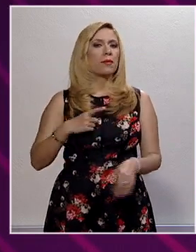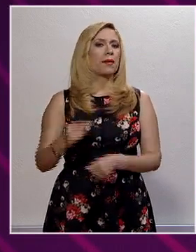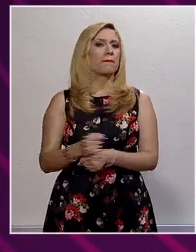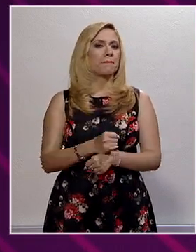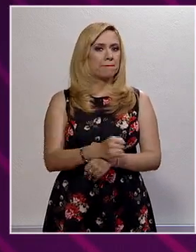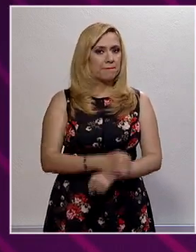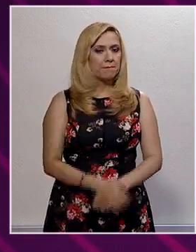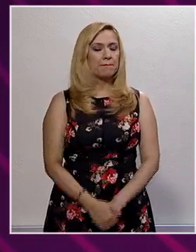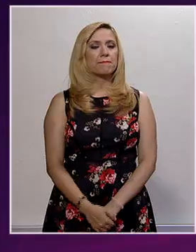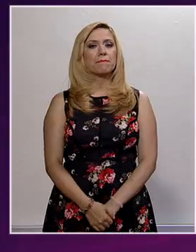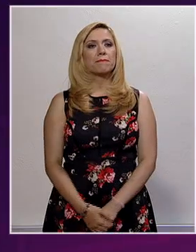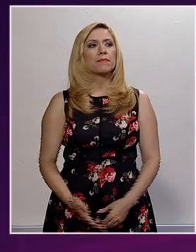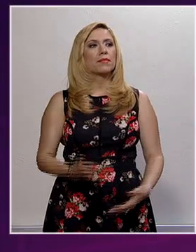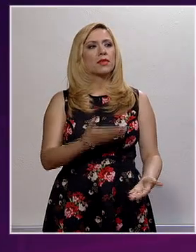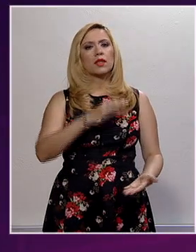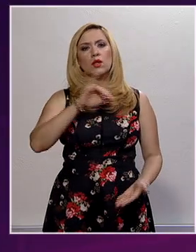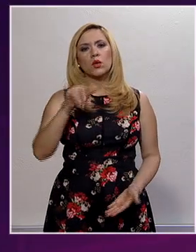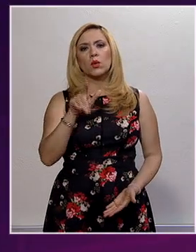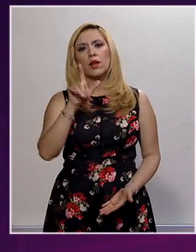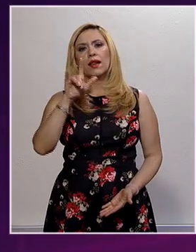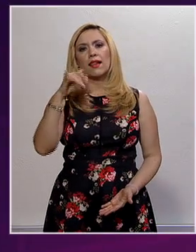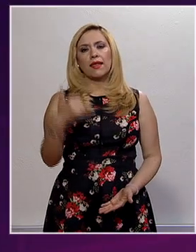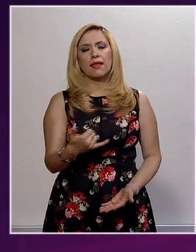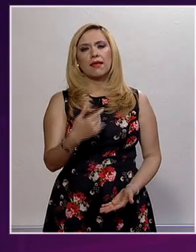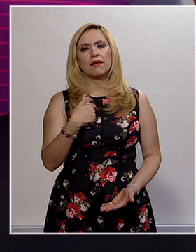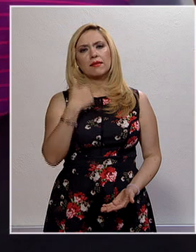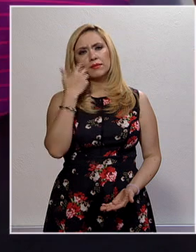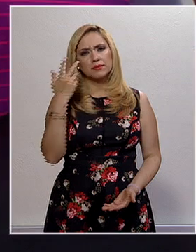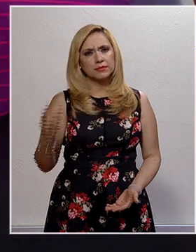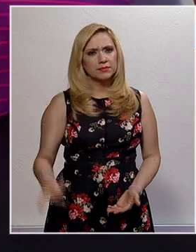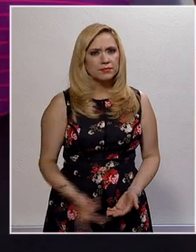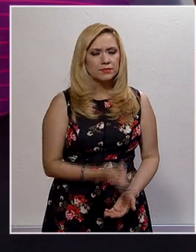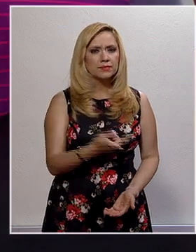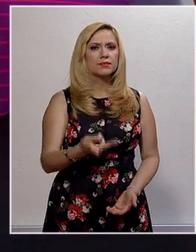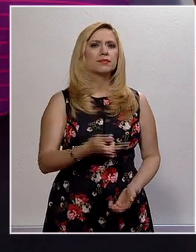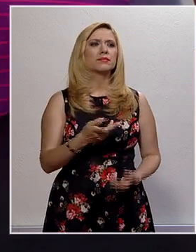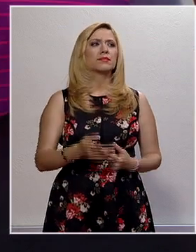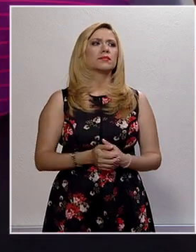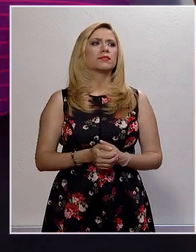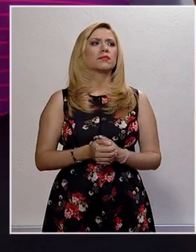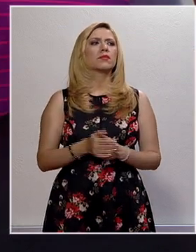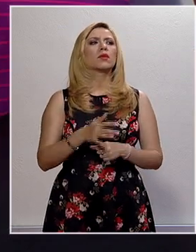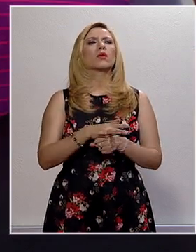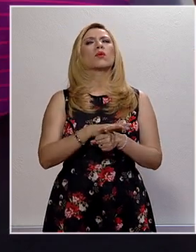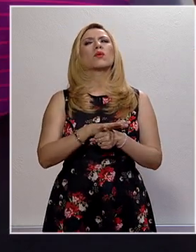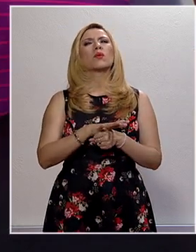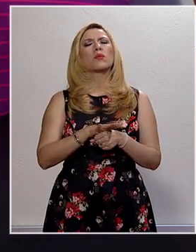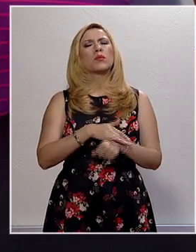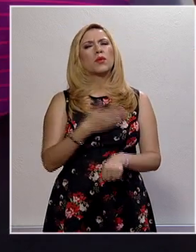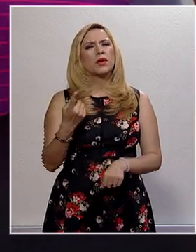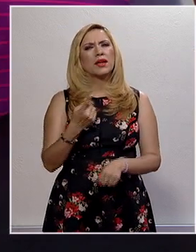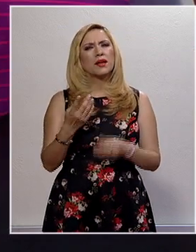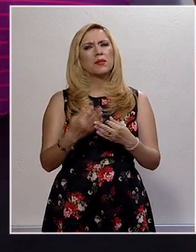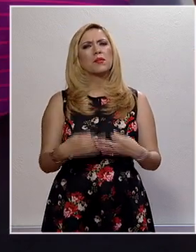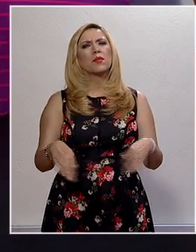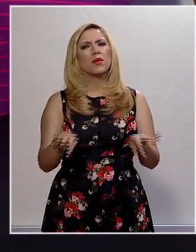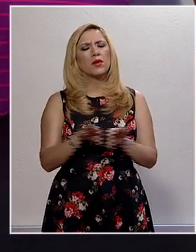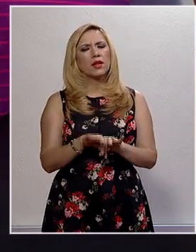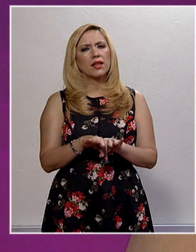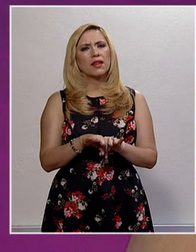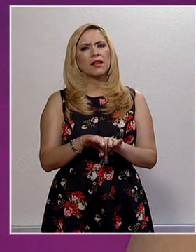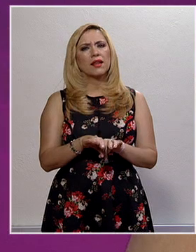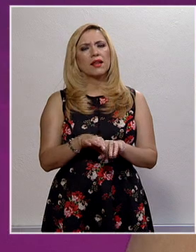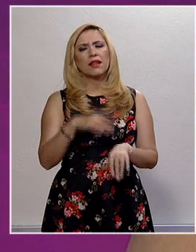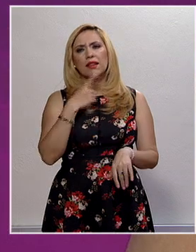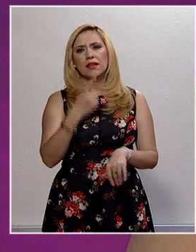cosas. Julie, una pregunta también que quisiera reflexionar contigo es, ¿por qué es importante que se mencionen